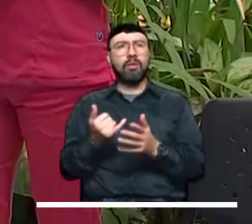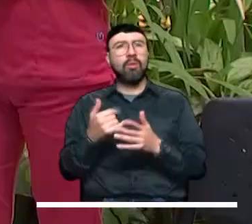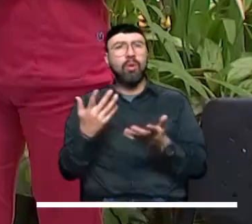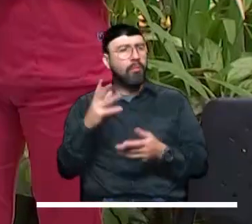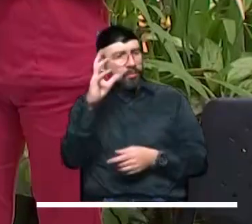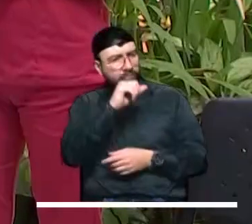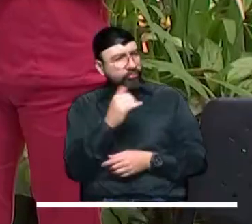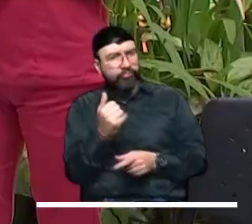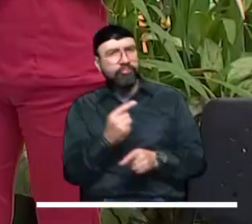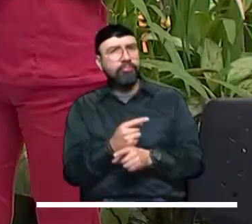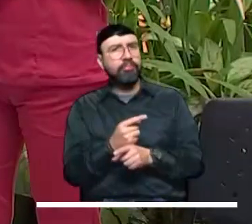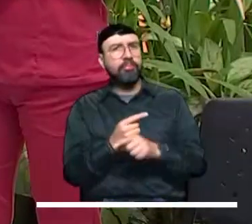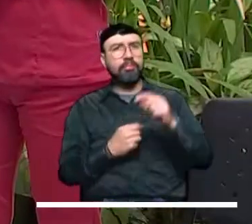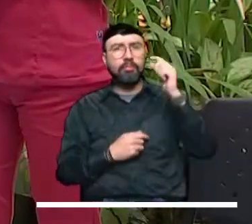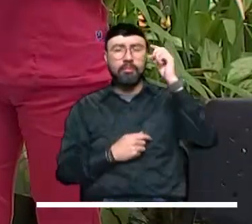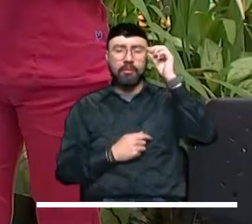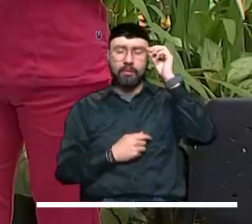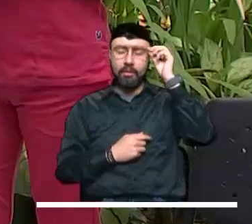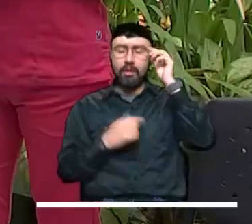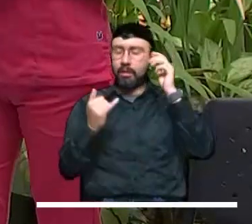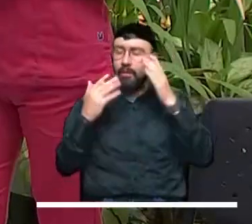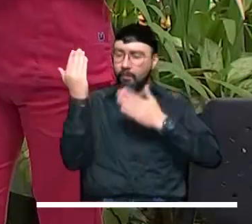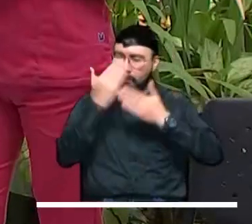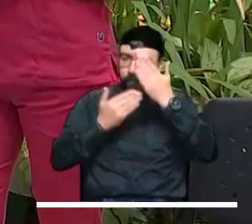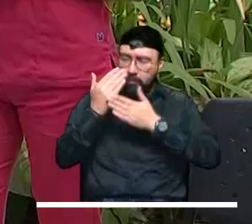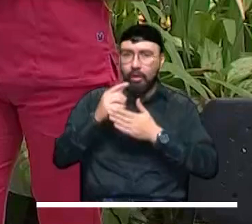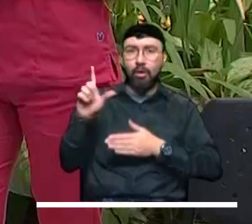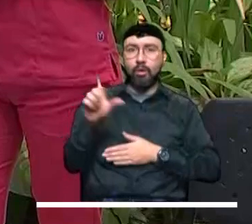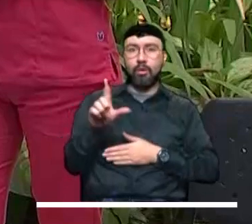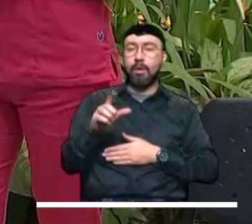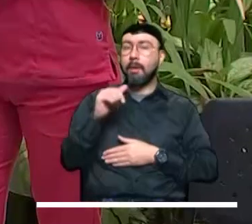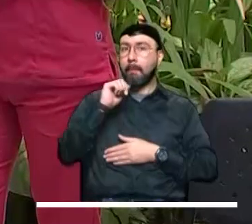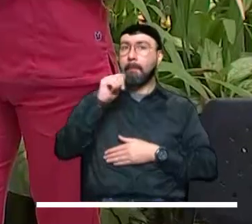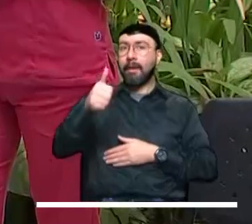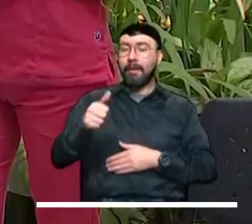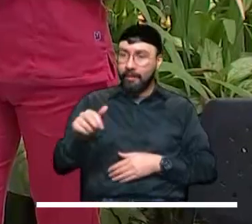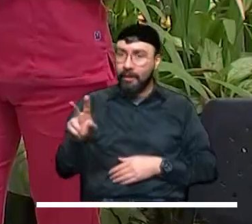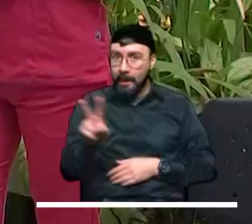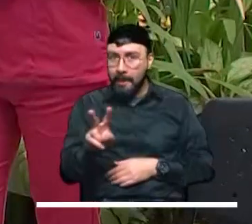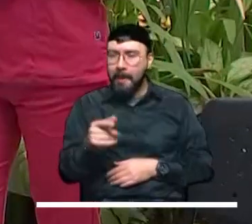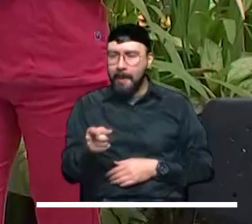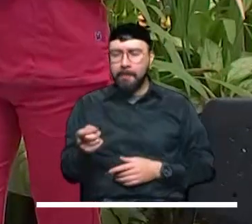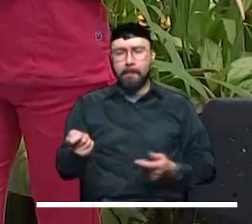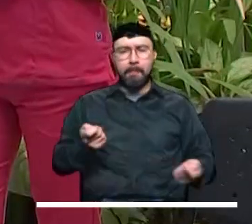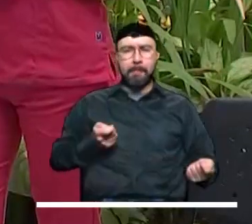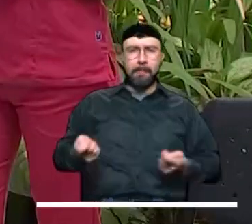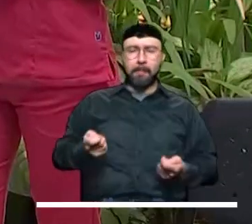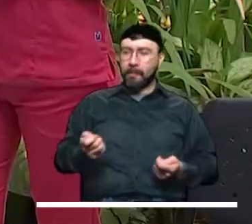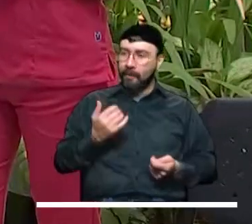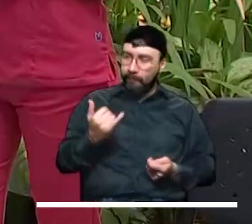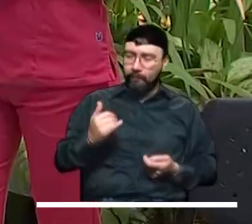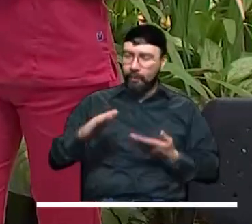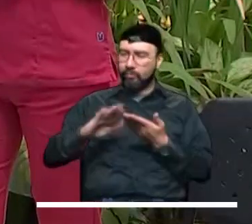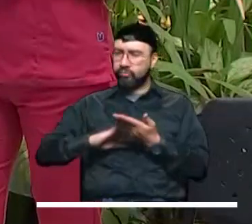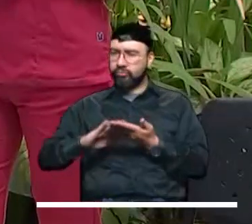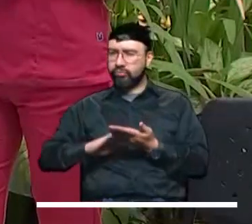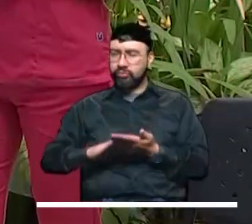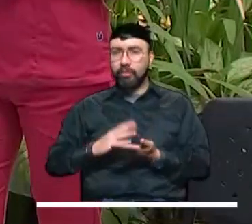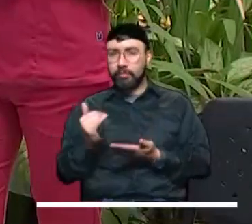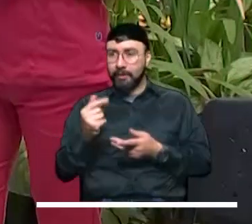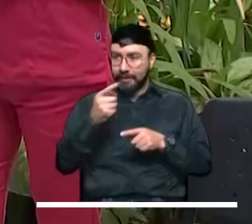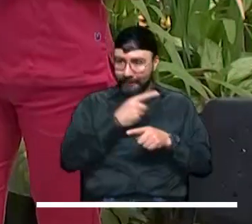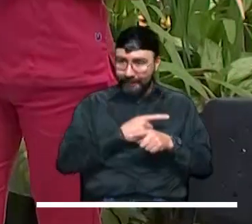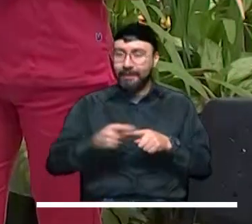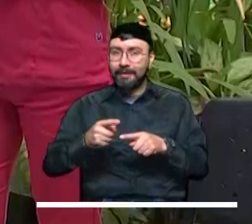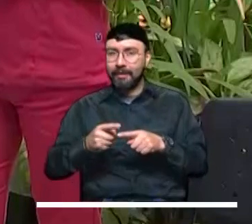interpreta? Entonces, esa prueba la hicimos el lunes y mañana viernes le hacemos un control para ver con el tratamiento que llevaron esta semana